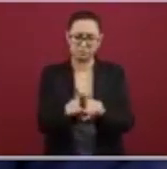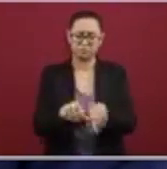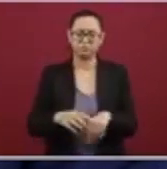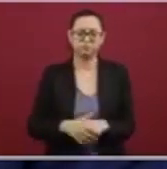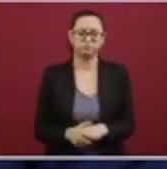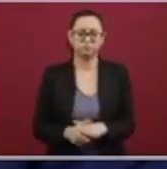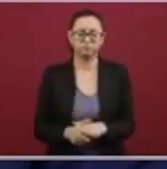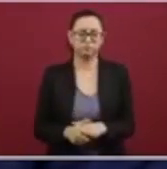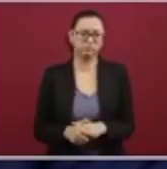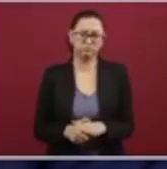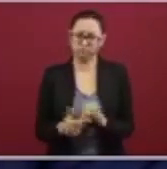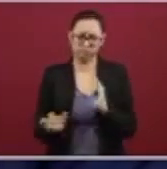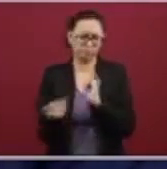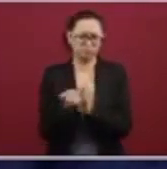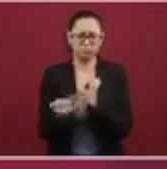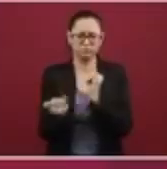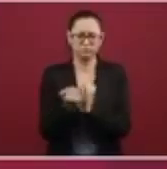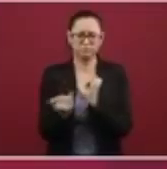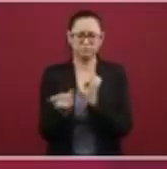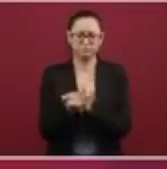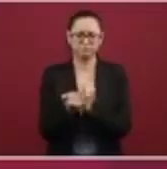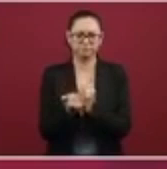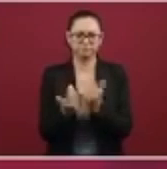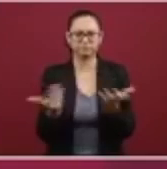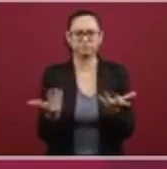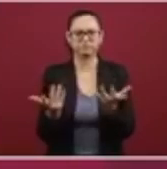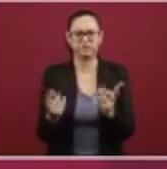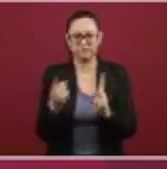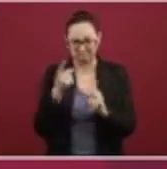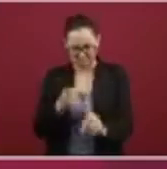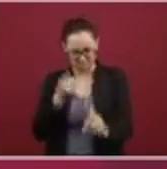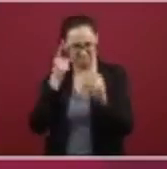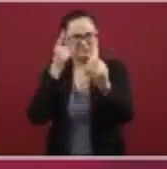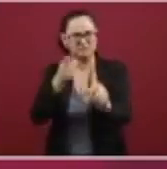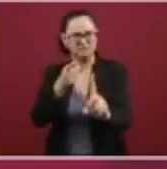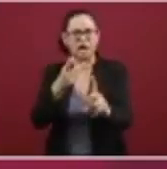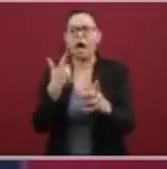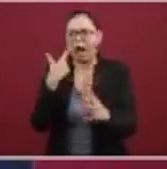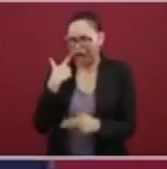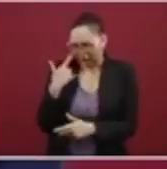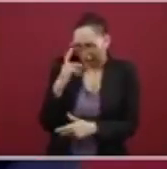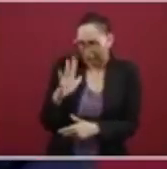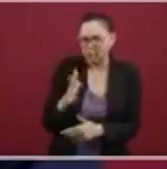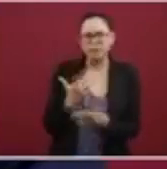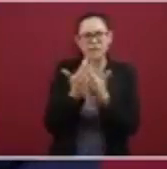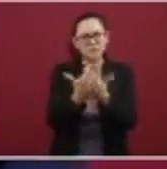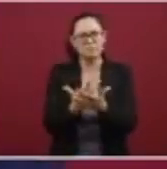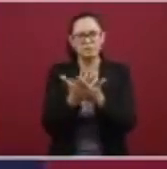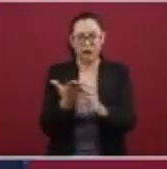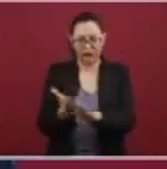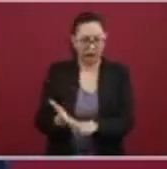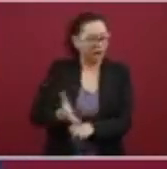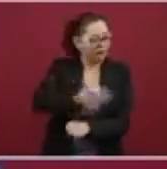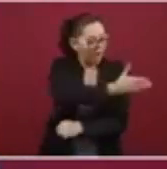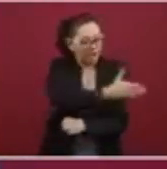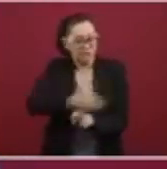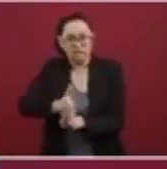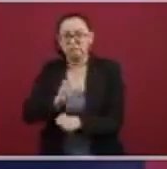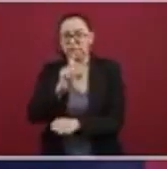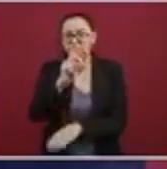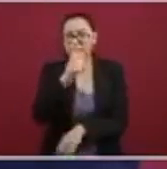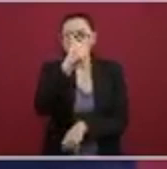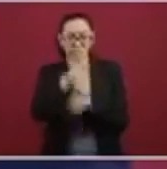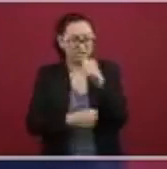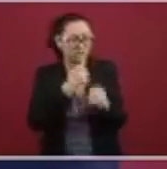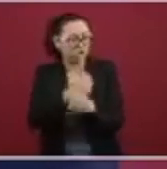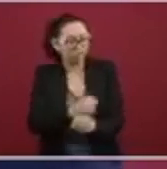ahora. Además, es un desafío que nos esperen. Y ellos tuvieron la oportunidad, 36